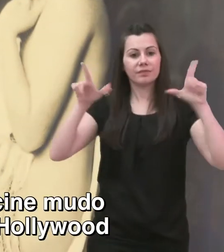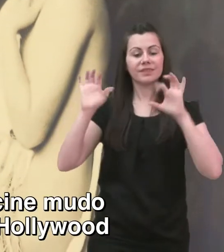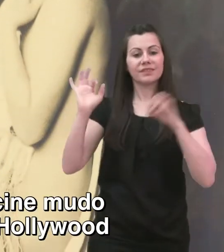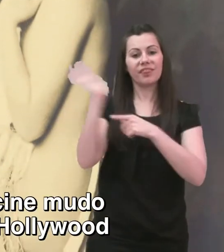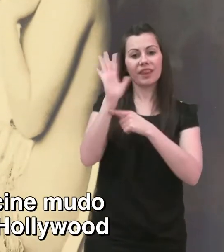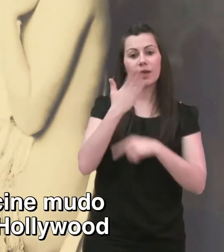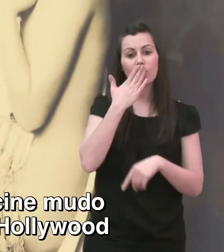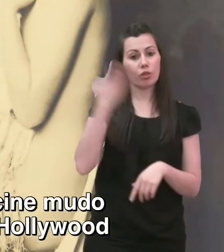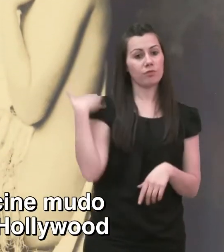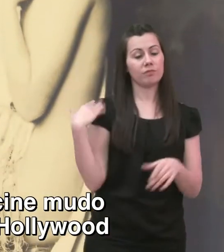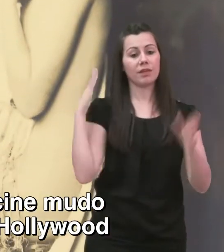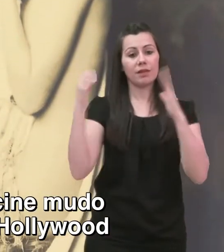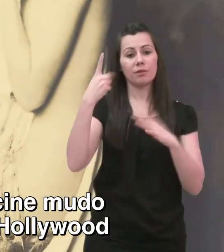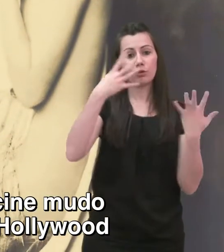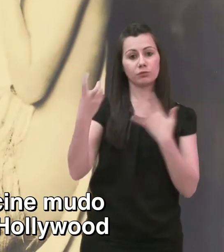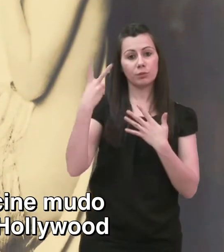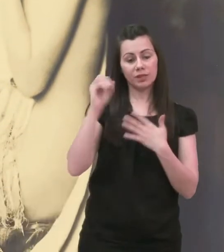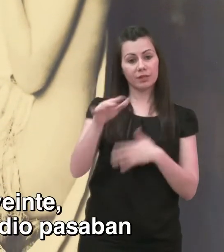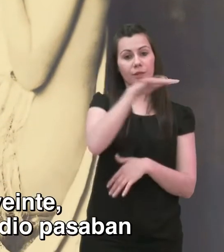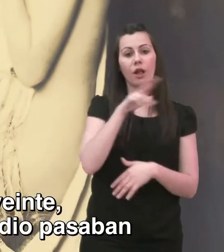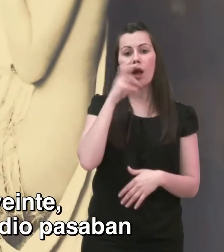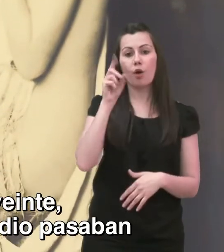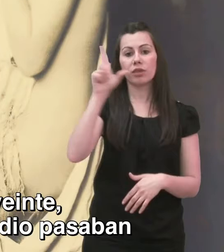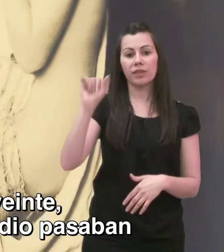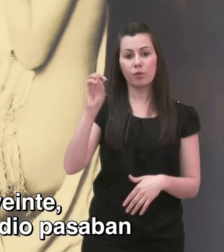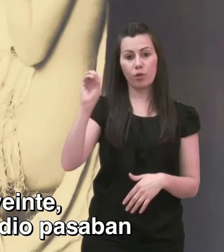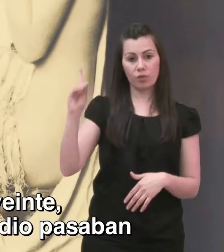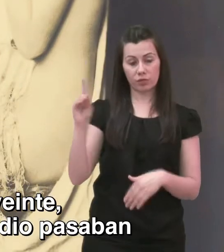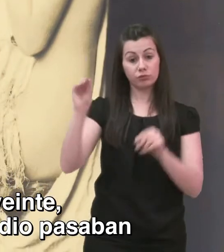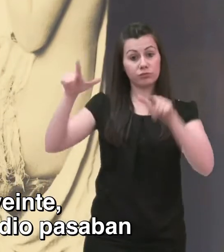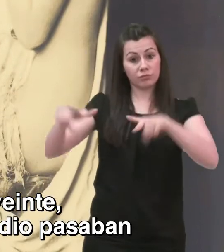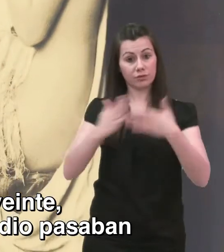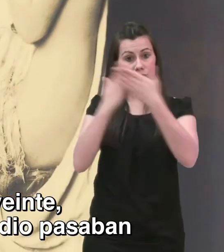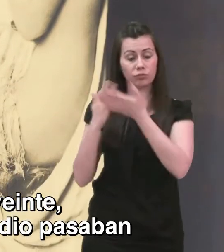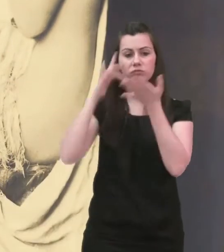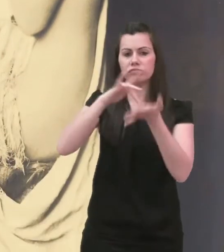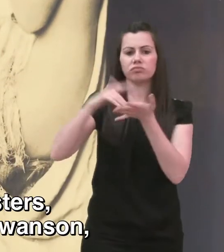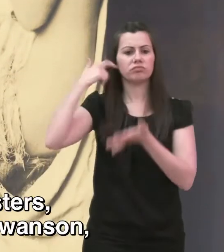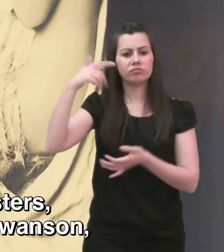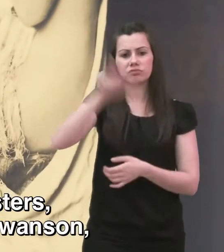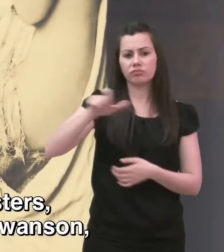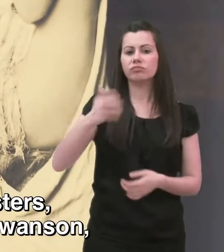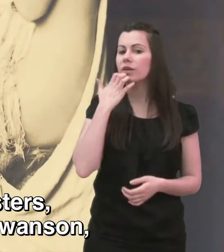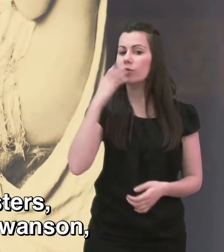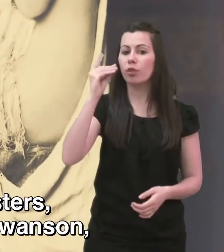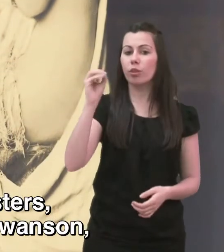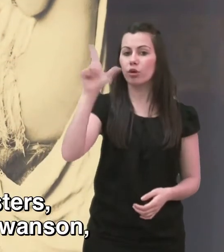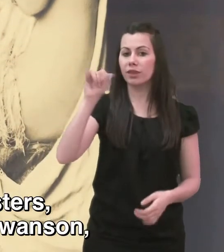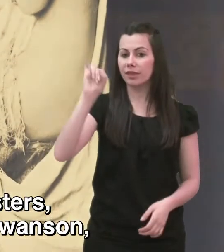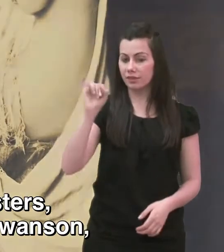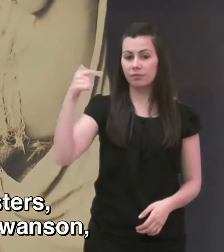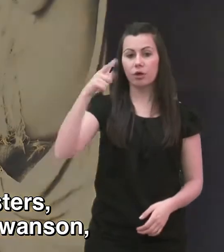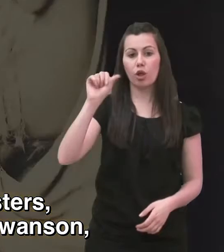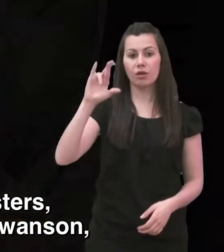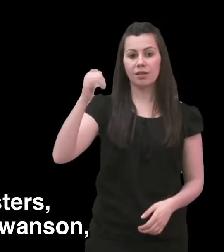las estrellas del cine mudo que retrató en el Hollywood de los años 20, cuando por su estudio pasaban las Dolly Sisters, la